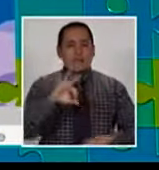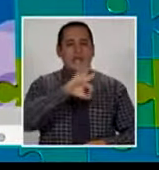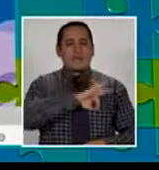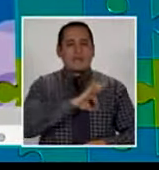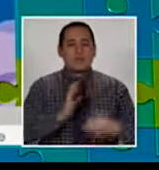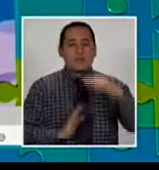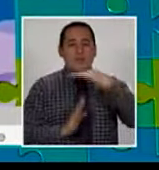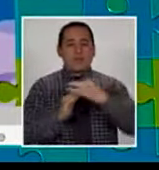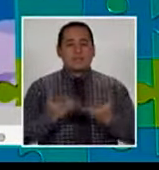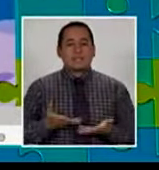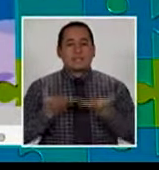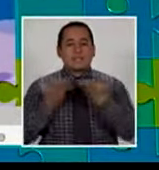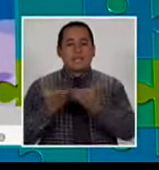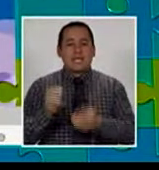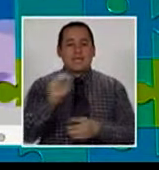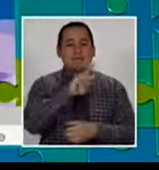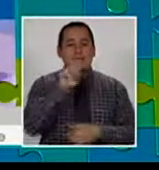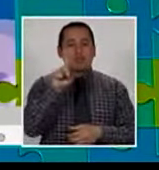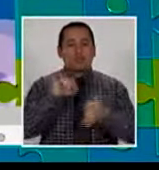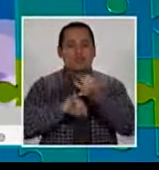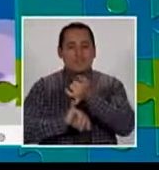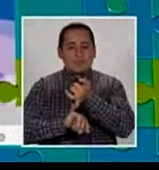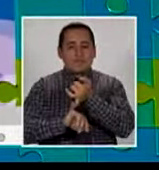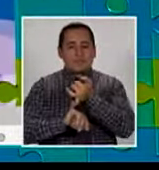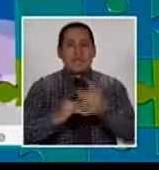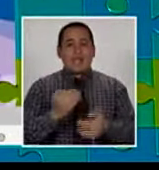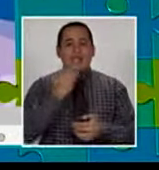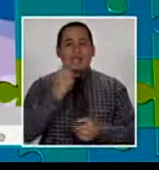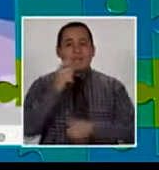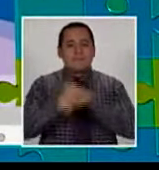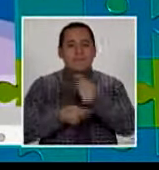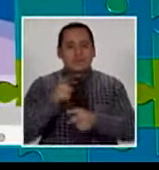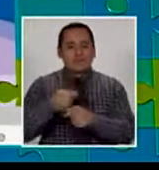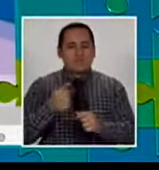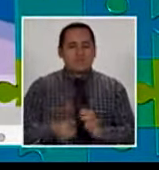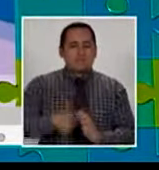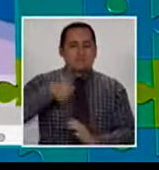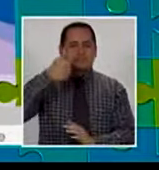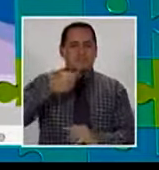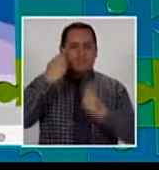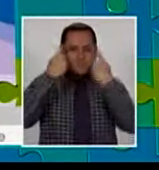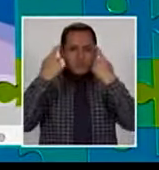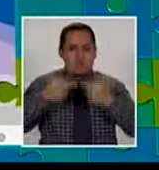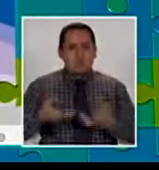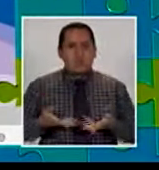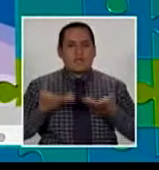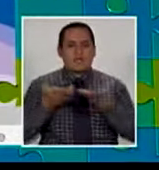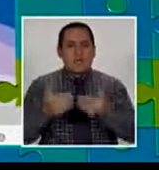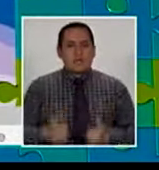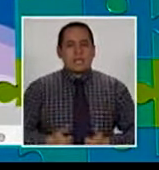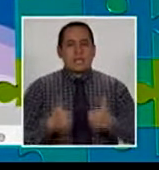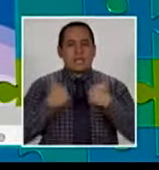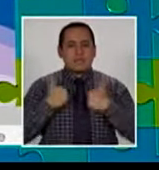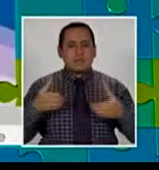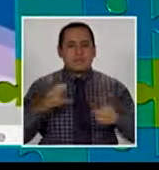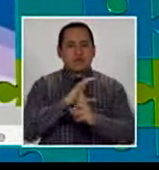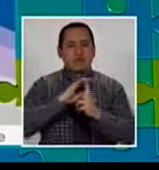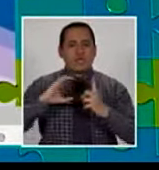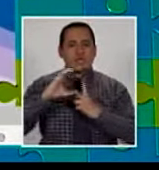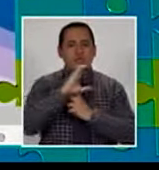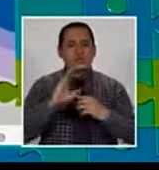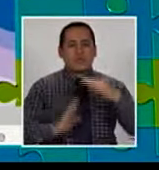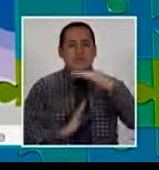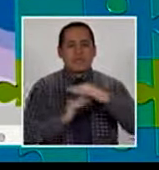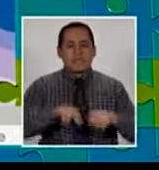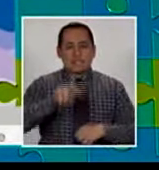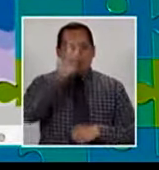Premio por la Paz, que será entregado el 21 de septiembre, a quienes destaquen por su decidido aporte en la construcción de